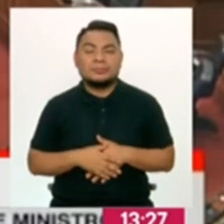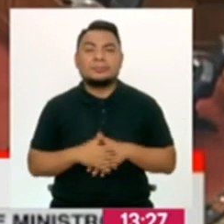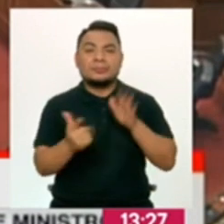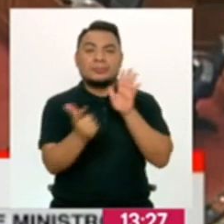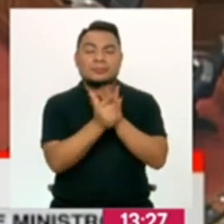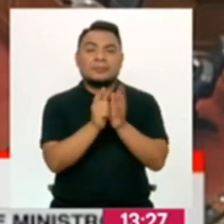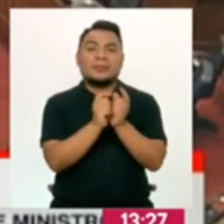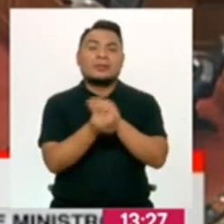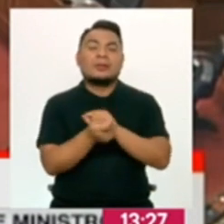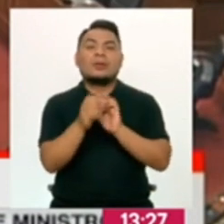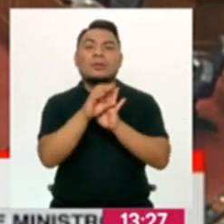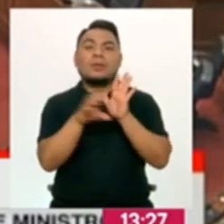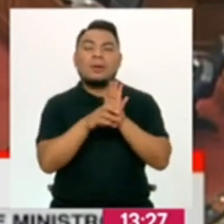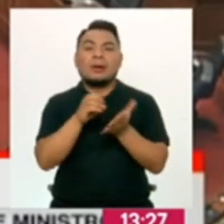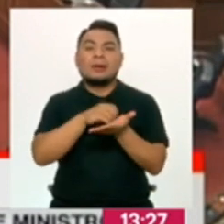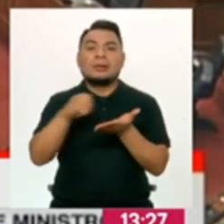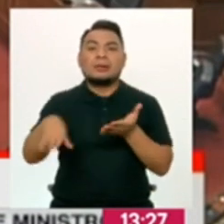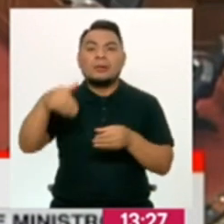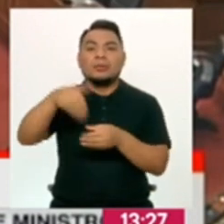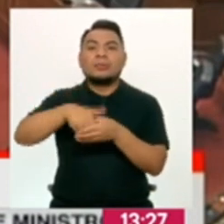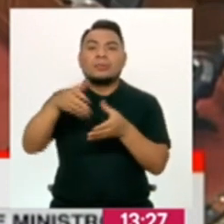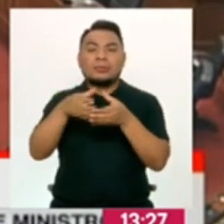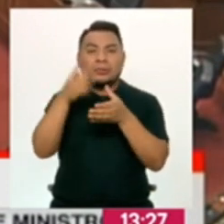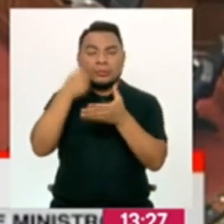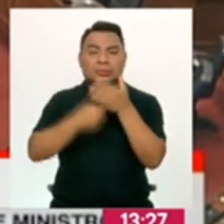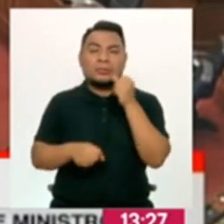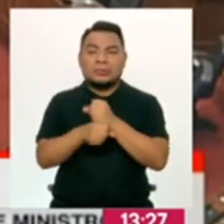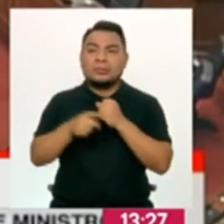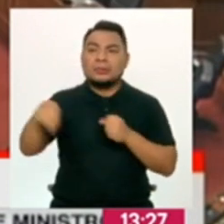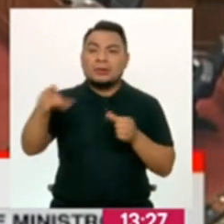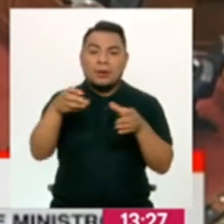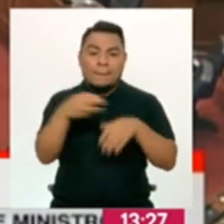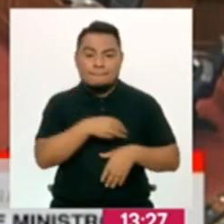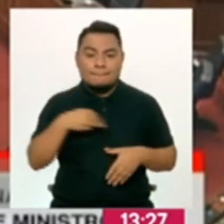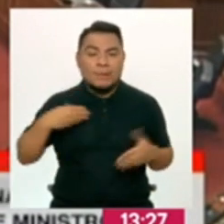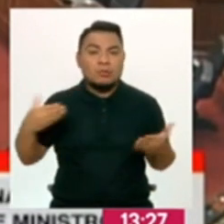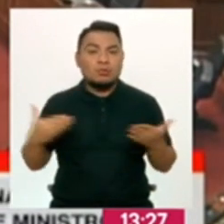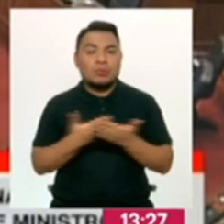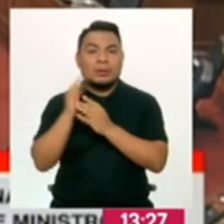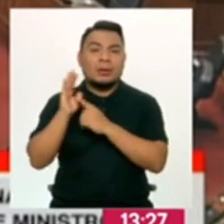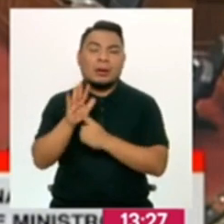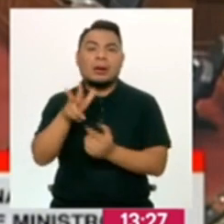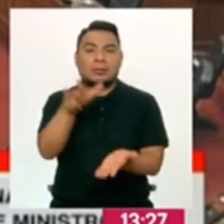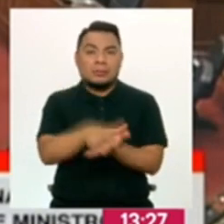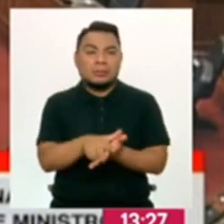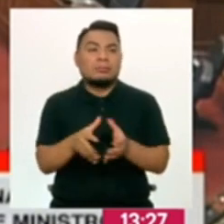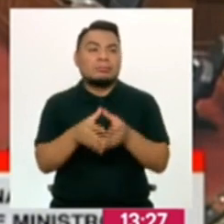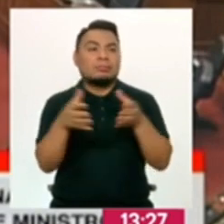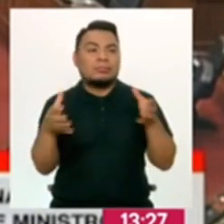reforma constitucional que elimina el voto de confianza luego de la presentación del nuevo Consejo de Ministros, ha sido aprobado por mayoría.